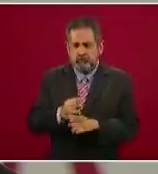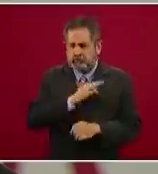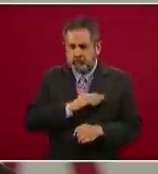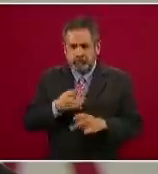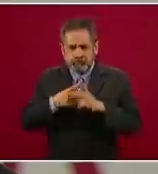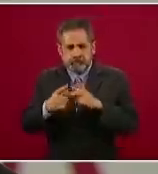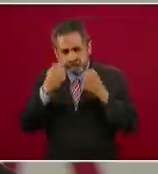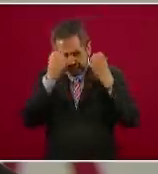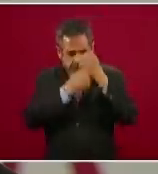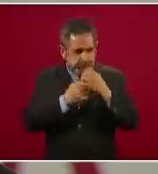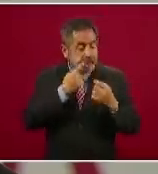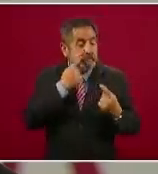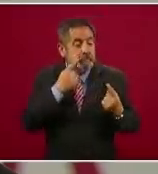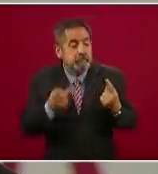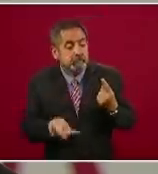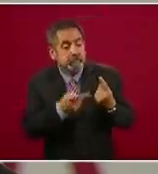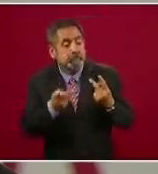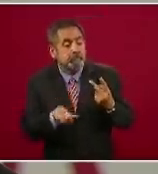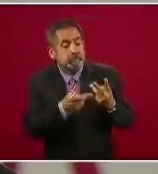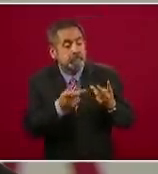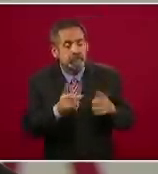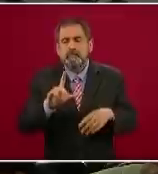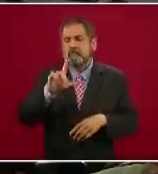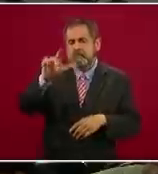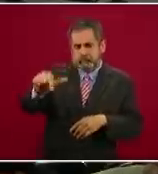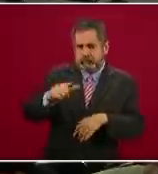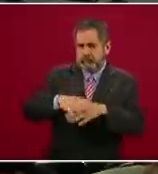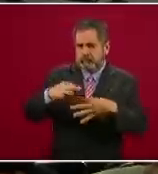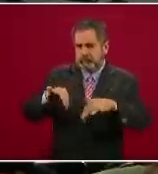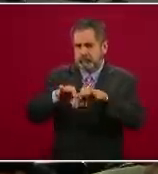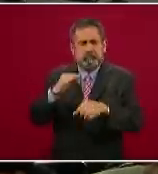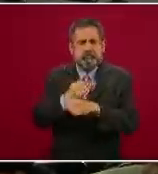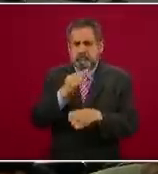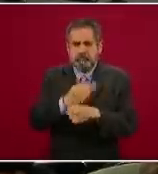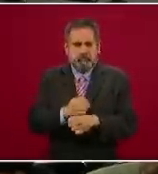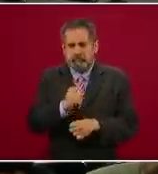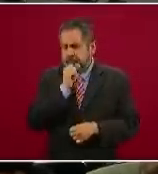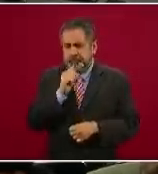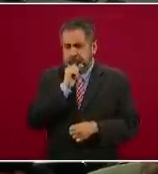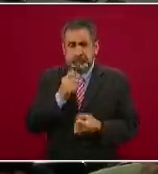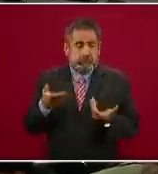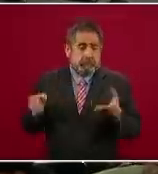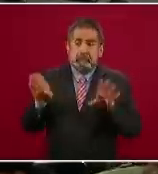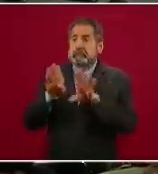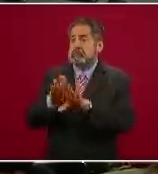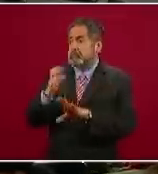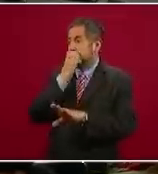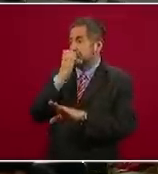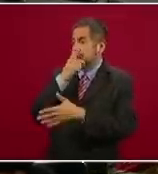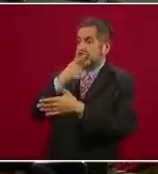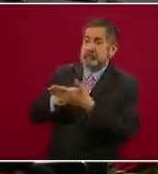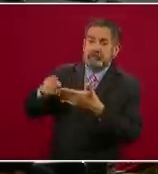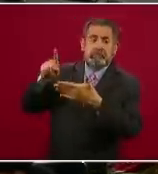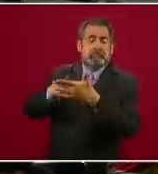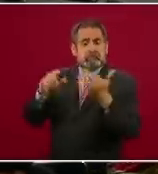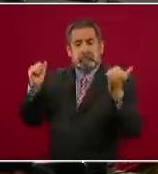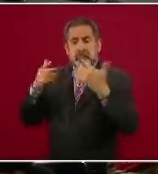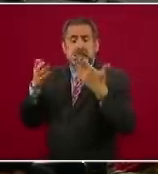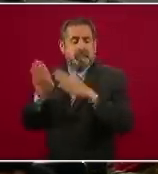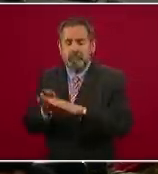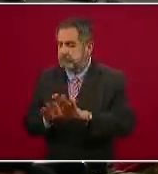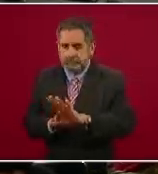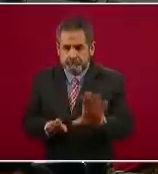pero en ese momento se vuelven más importantes. Pero no hay restricciones críticas de eventos públicos,